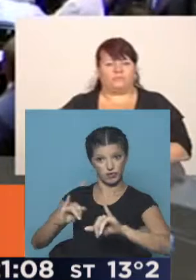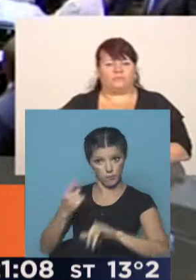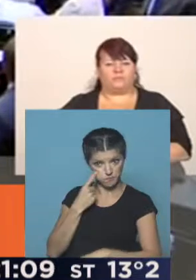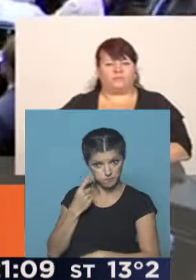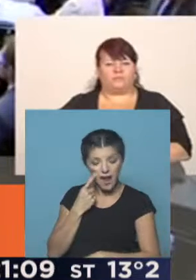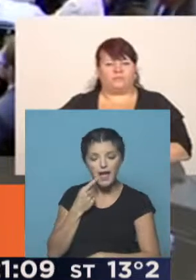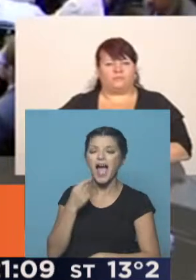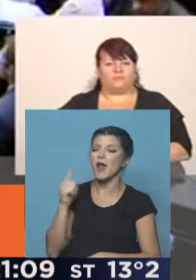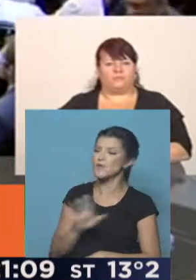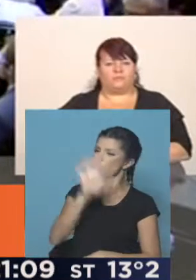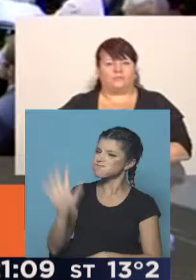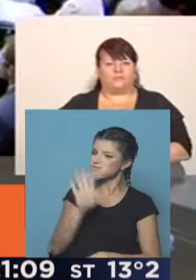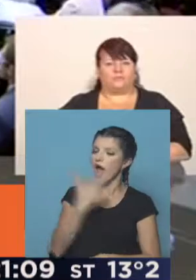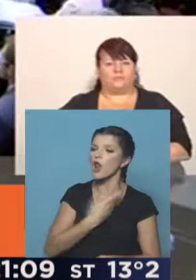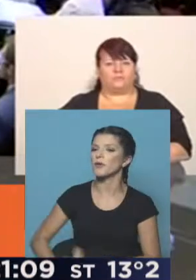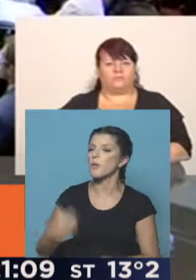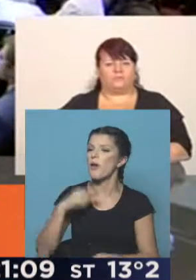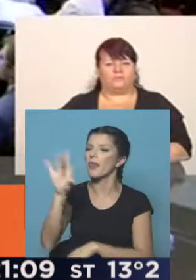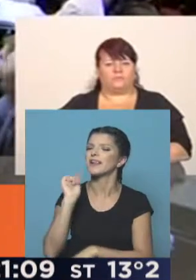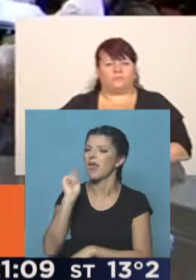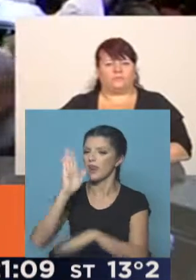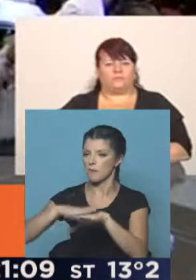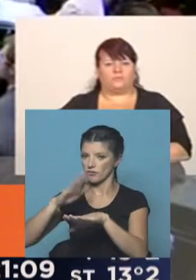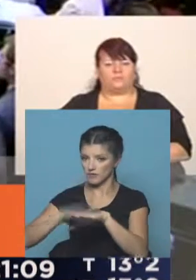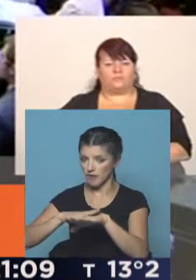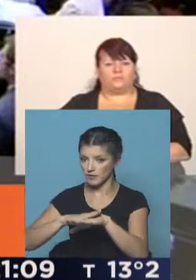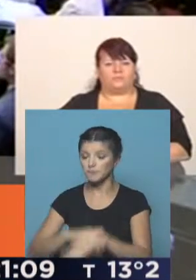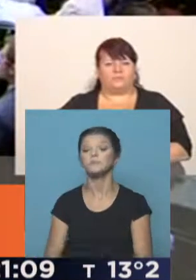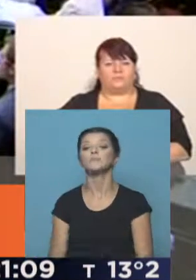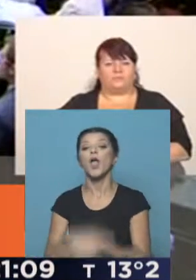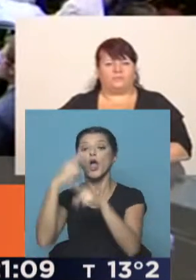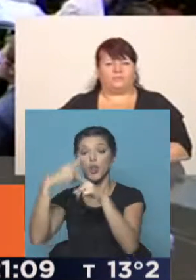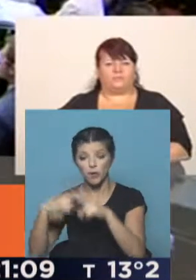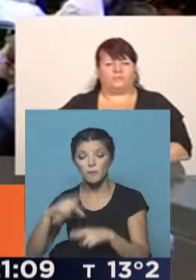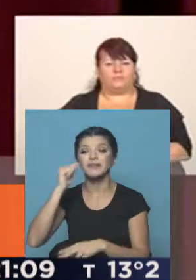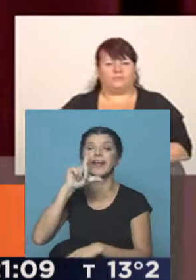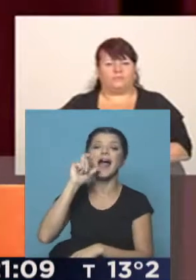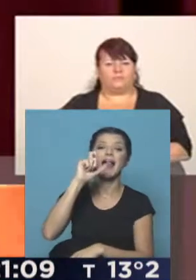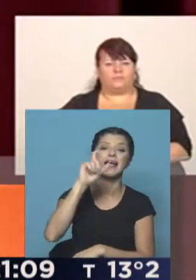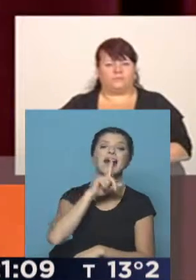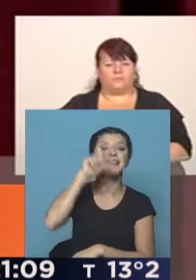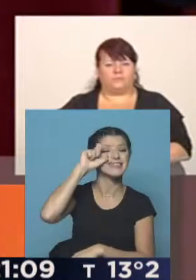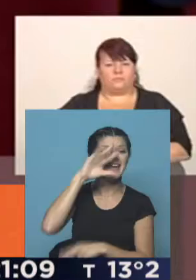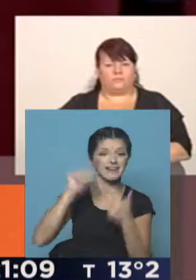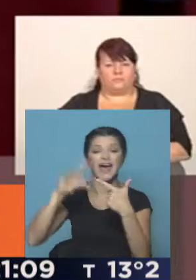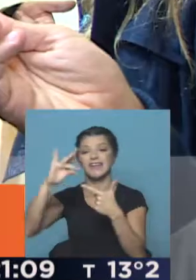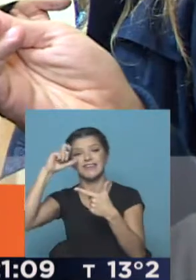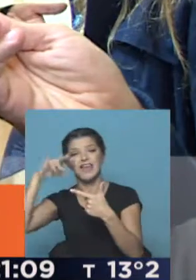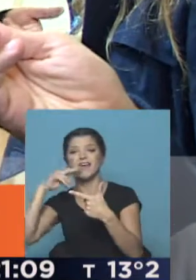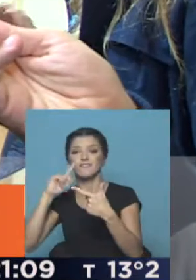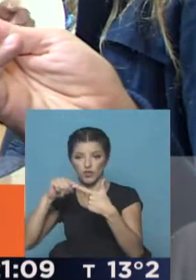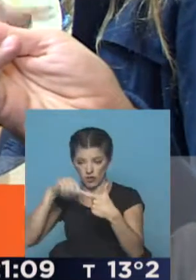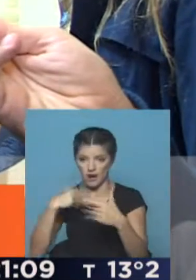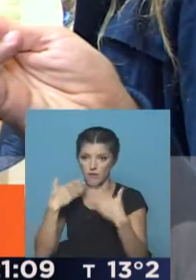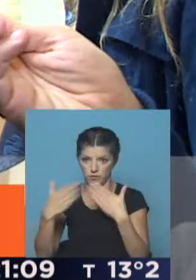sospecha que el gobierno puede elegir a los responsables. Los nombres de Calcaterra y Devido sonaron en el recinto.